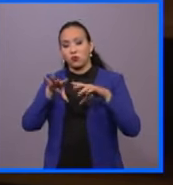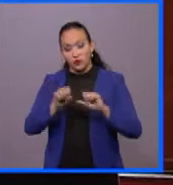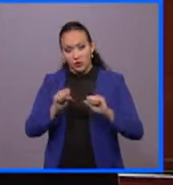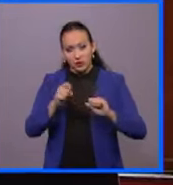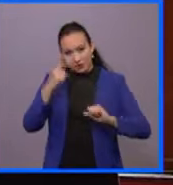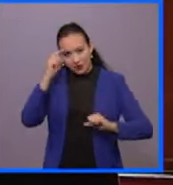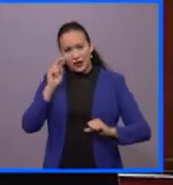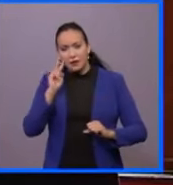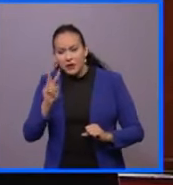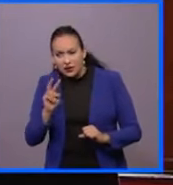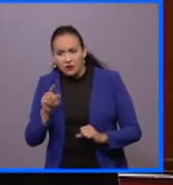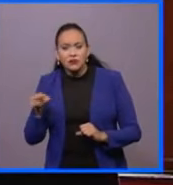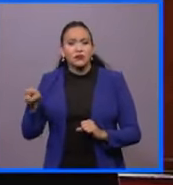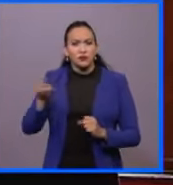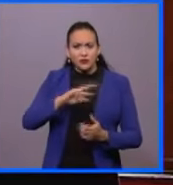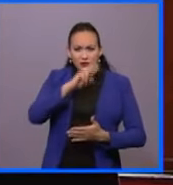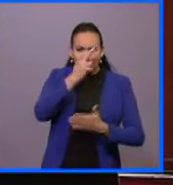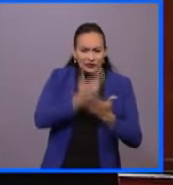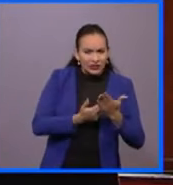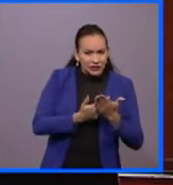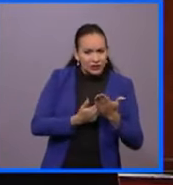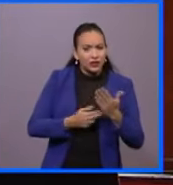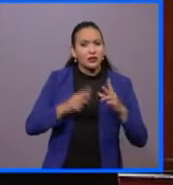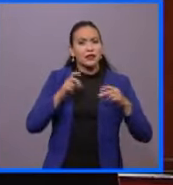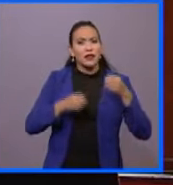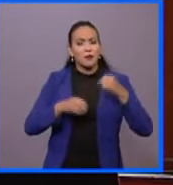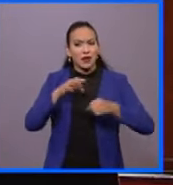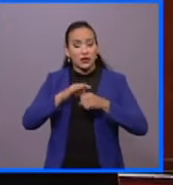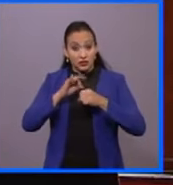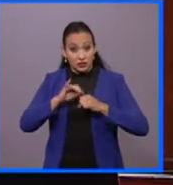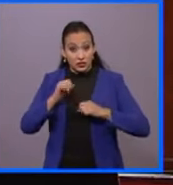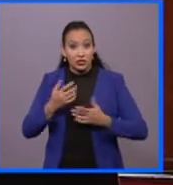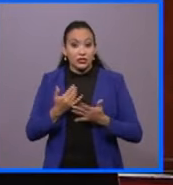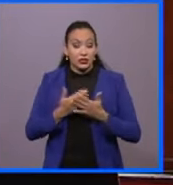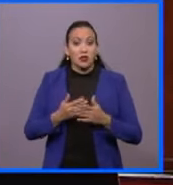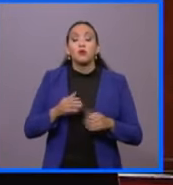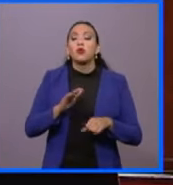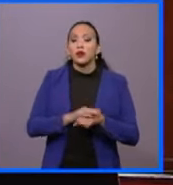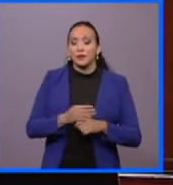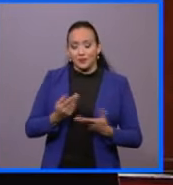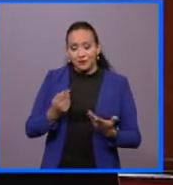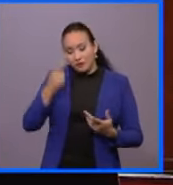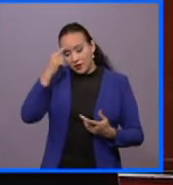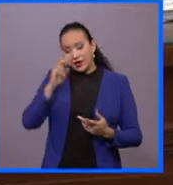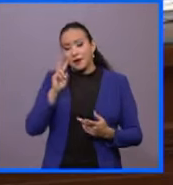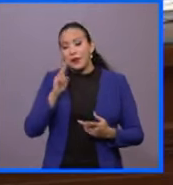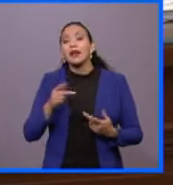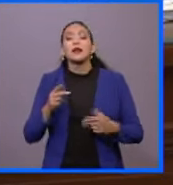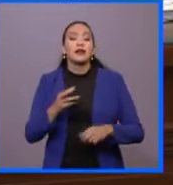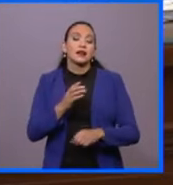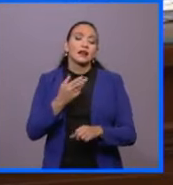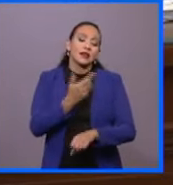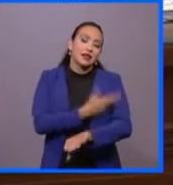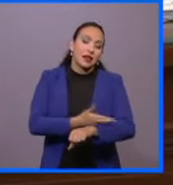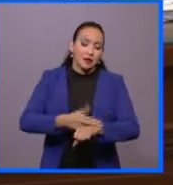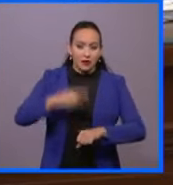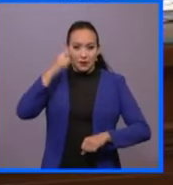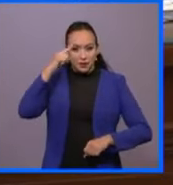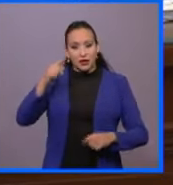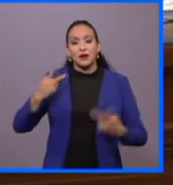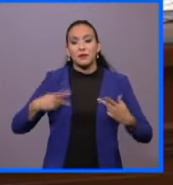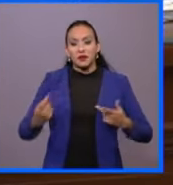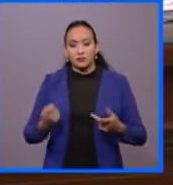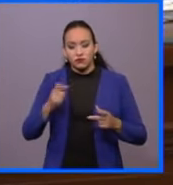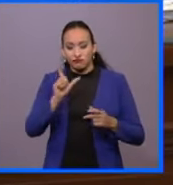determinar si hubo violación a la veda legislativa en materia electoral al prever el trámite de acreditación de identidad y credencialización